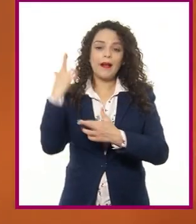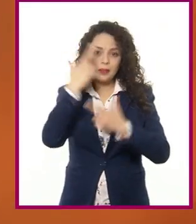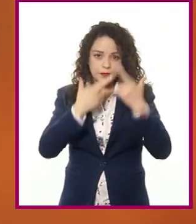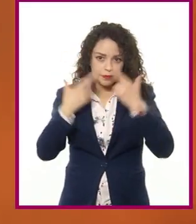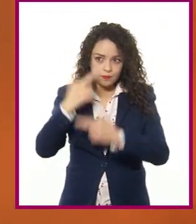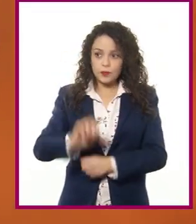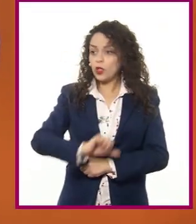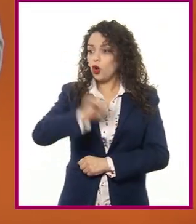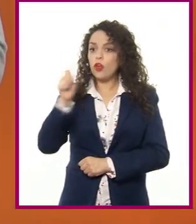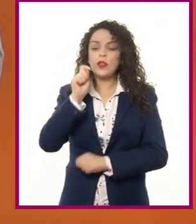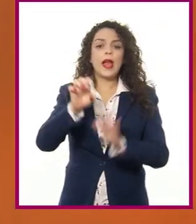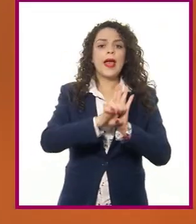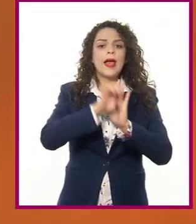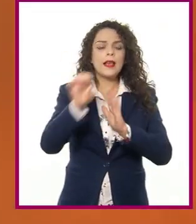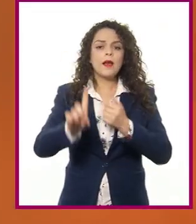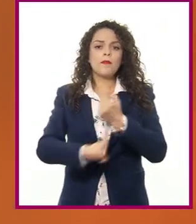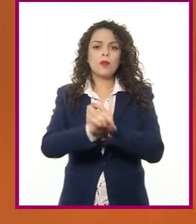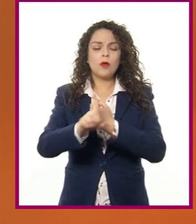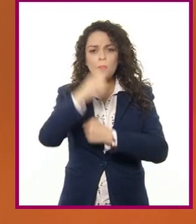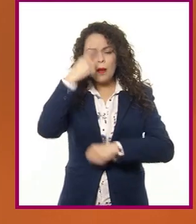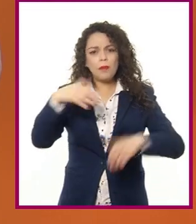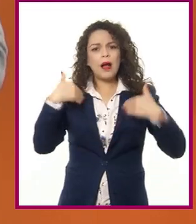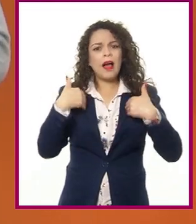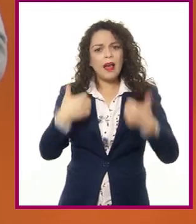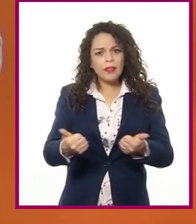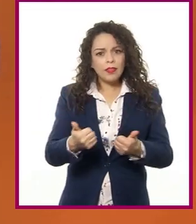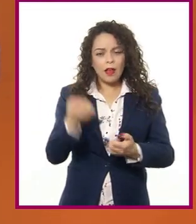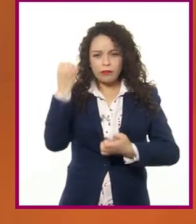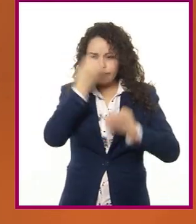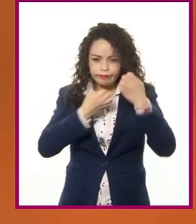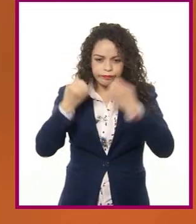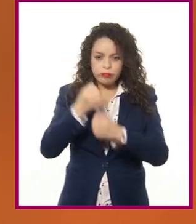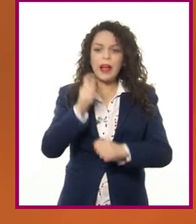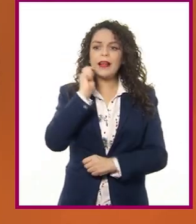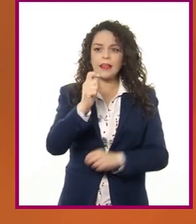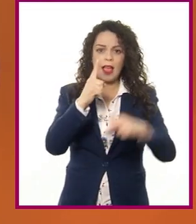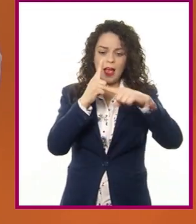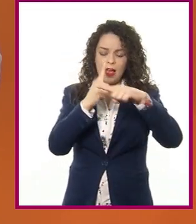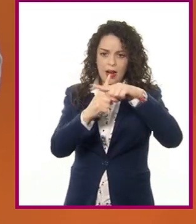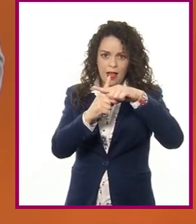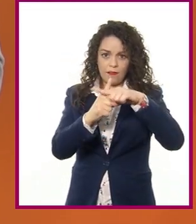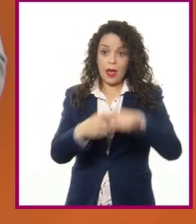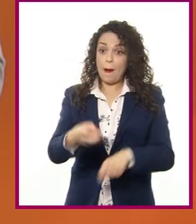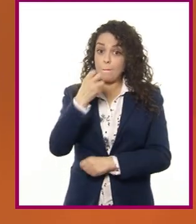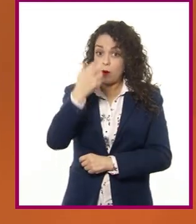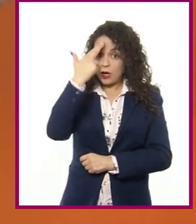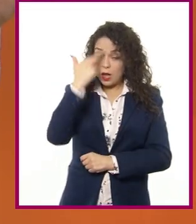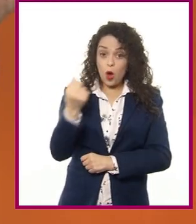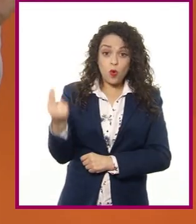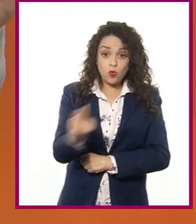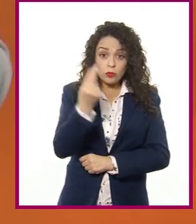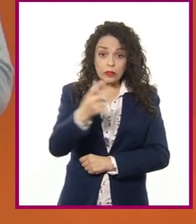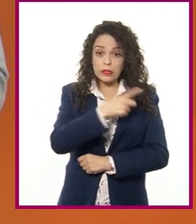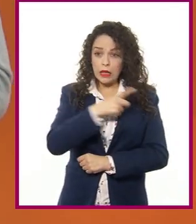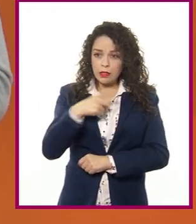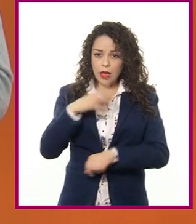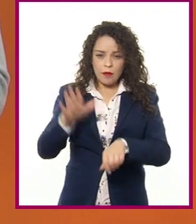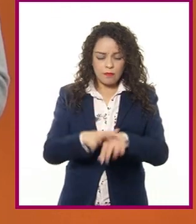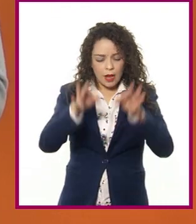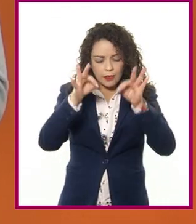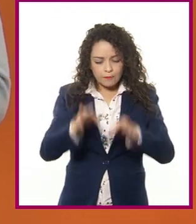un ejemplo de un problema de interpretación y análisis de gráficas. Por eso en casa recomiendo analizar detenidamente